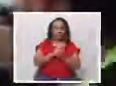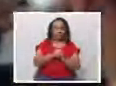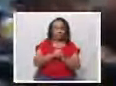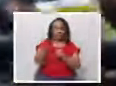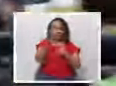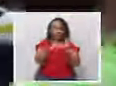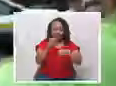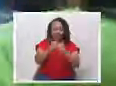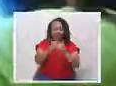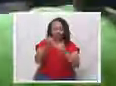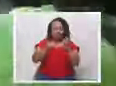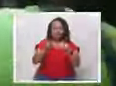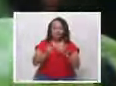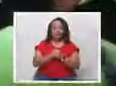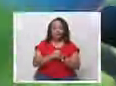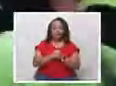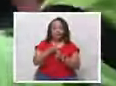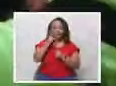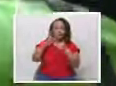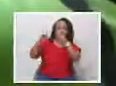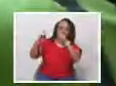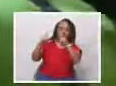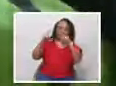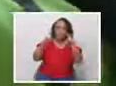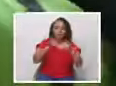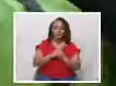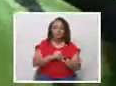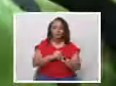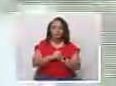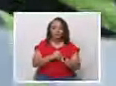vehículo, que se suben para tomar una fotografía.